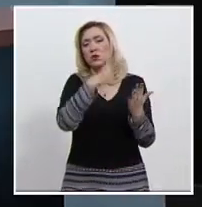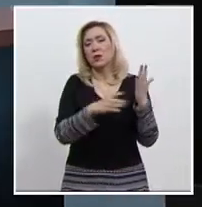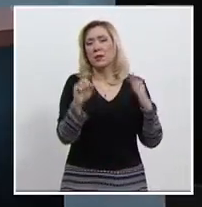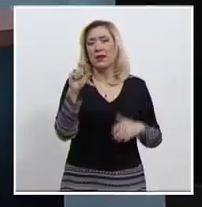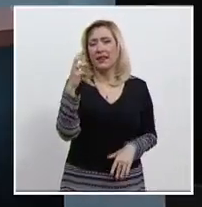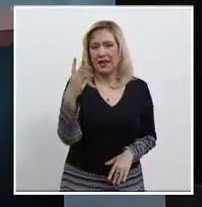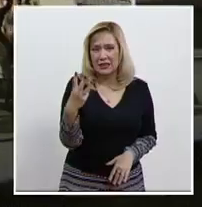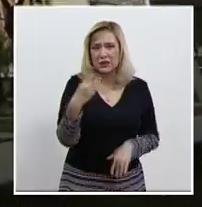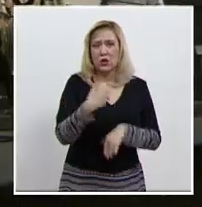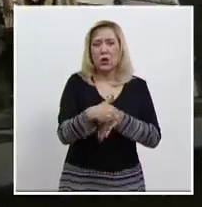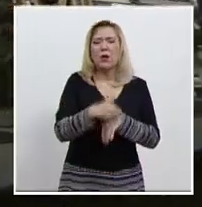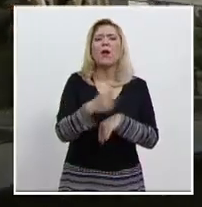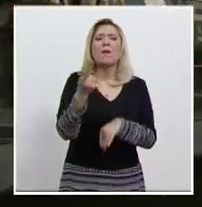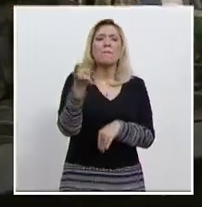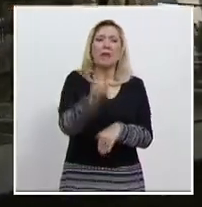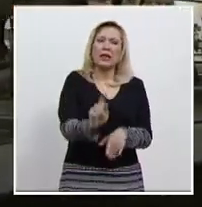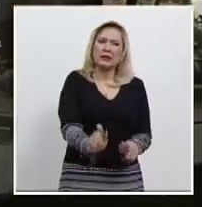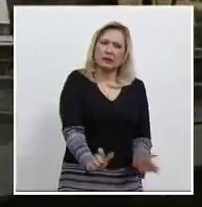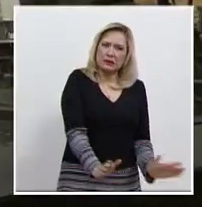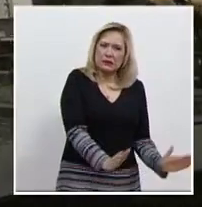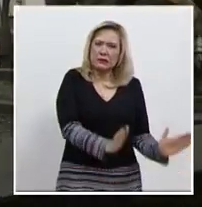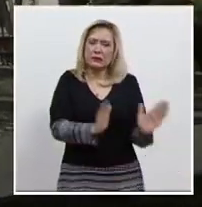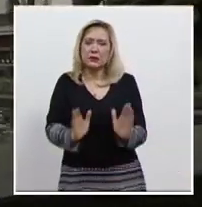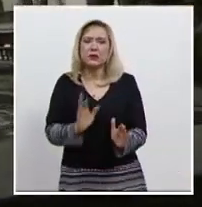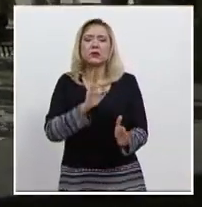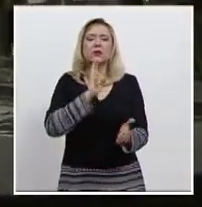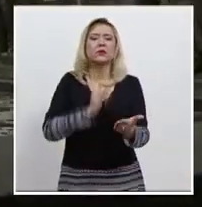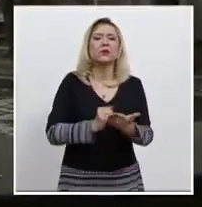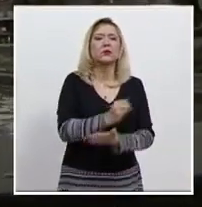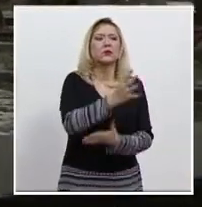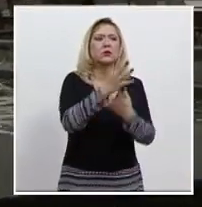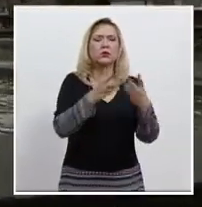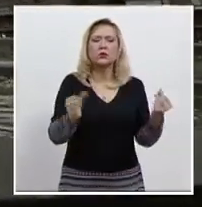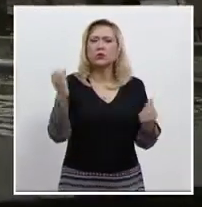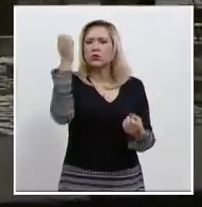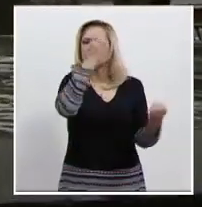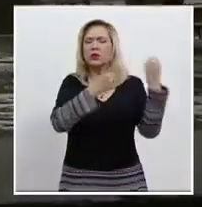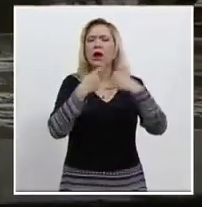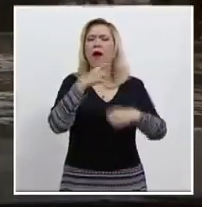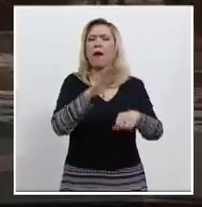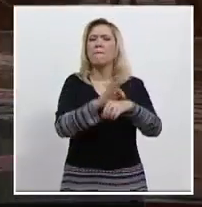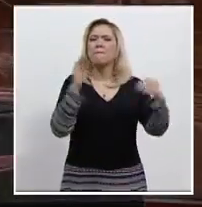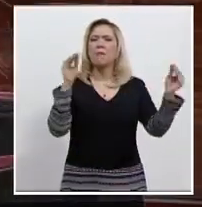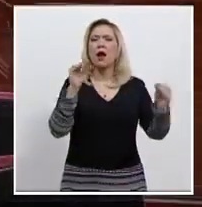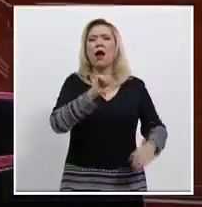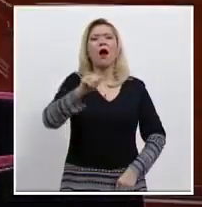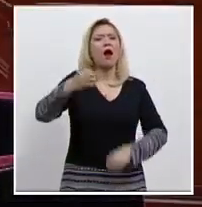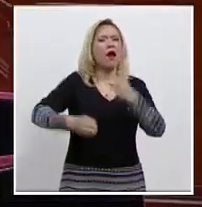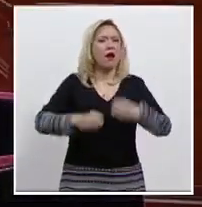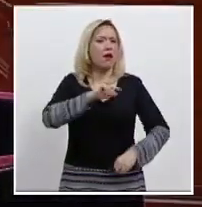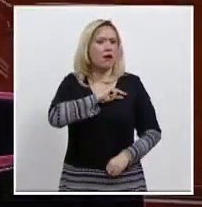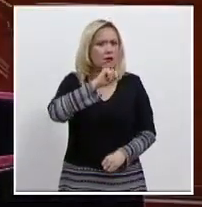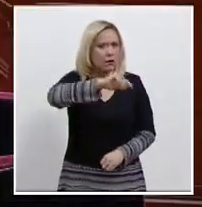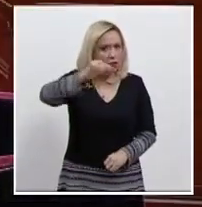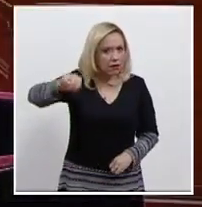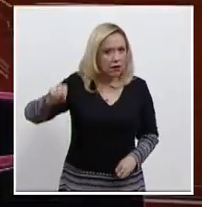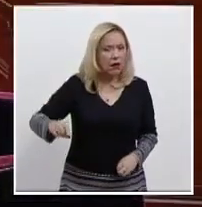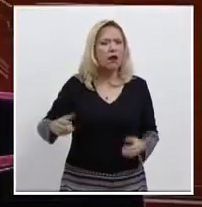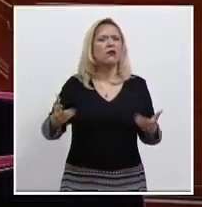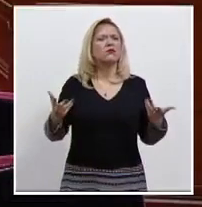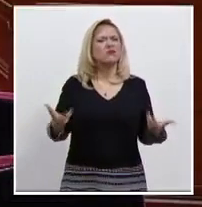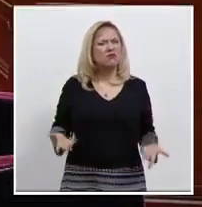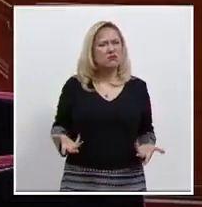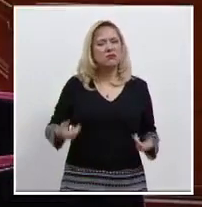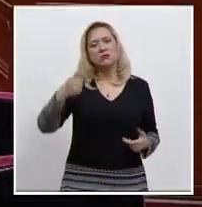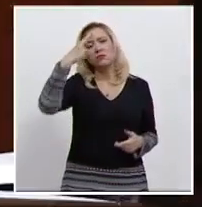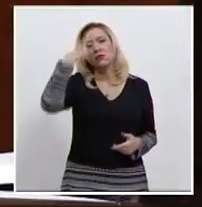7/2023, en el que ordena aplazar la resolución de los amparos en revisión que se encuentren en los tribunales colegiados de circuito, en los que se